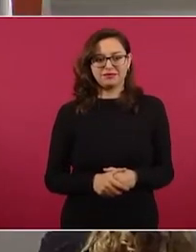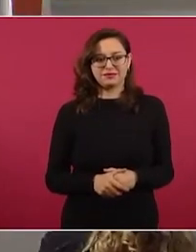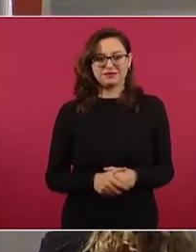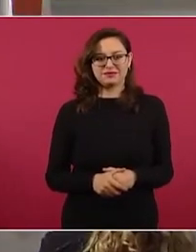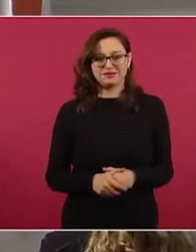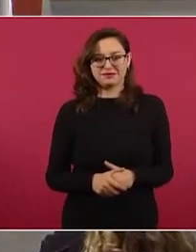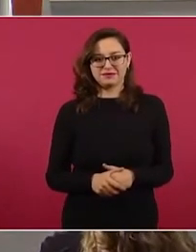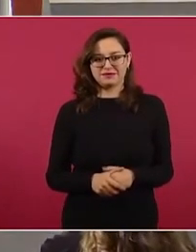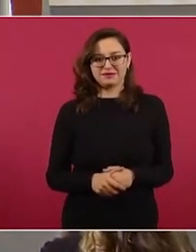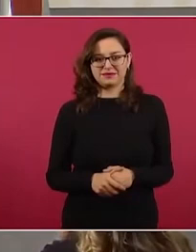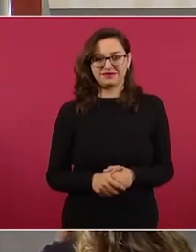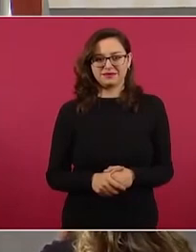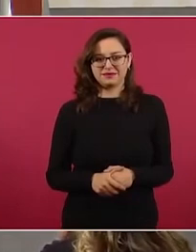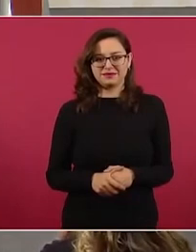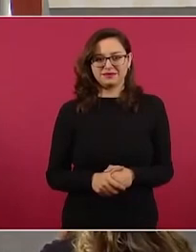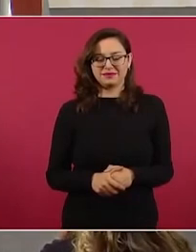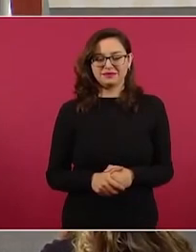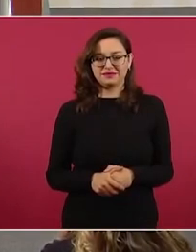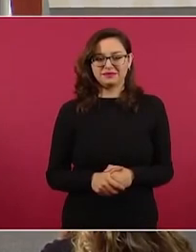veíamos eso.